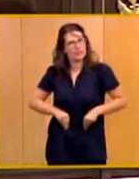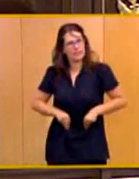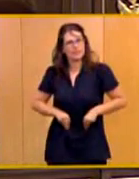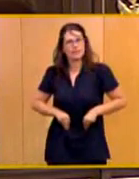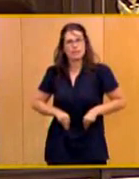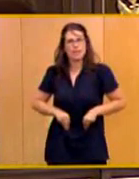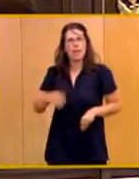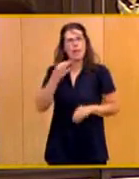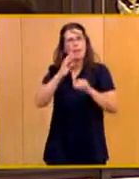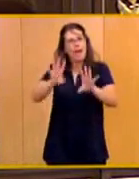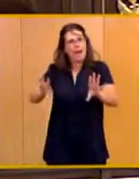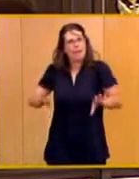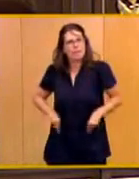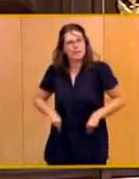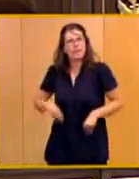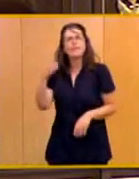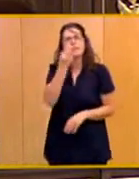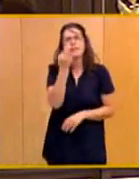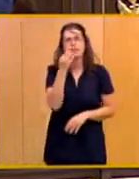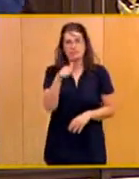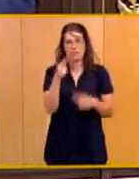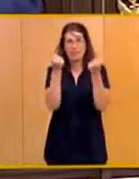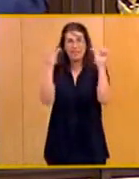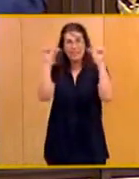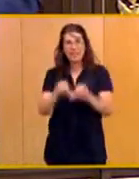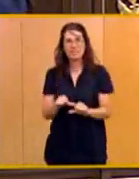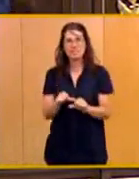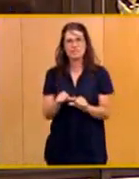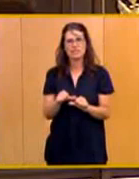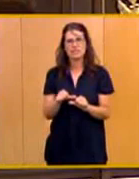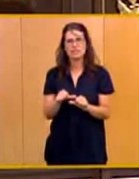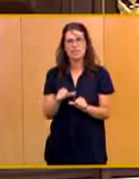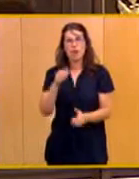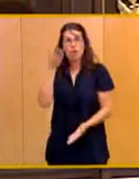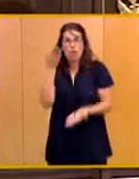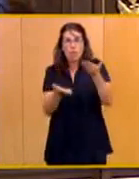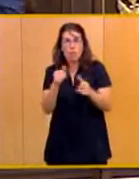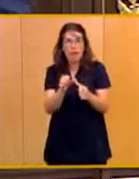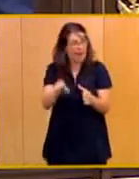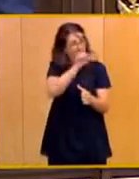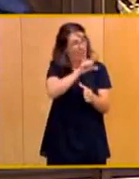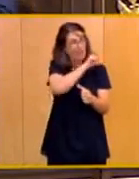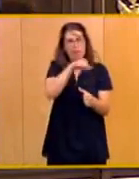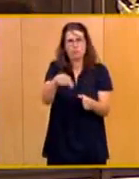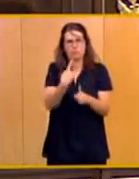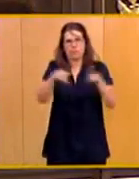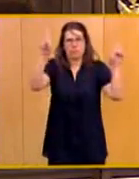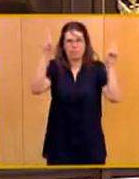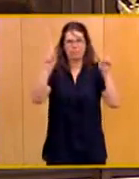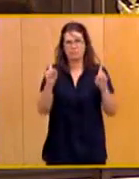que esta es una crisis muy distinta a las que habíamos vivido anteriormente, que ha